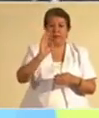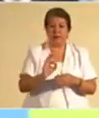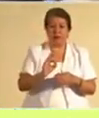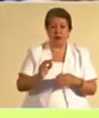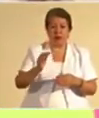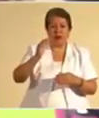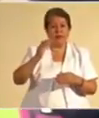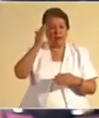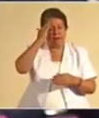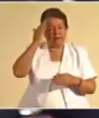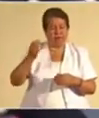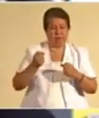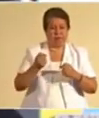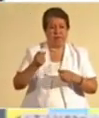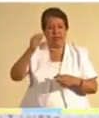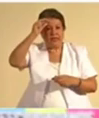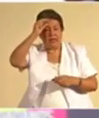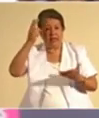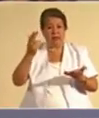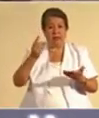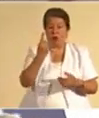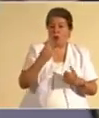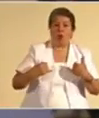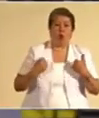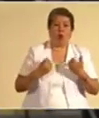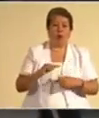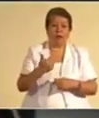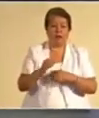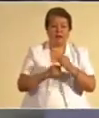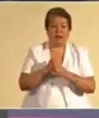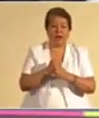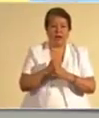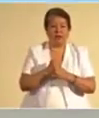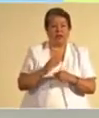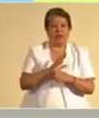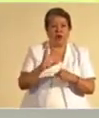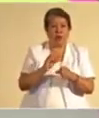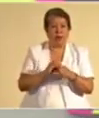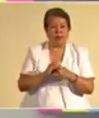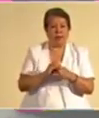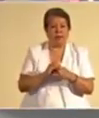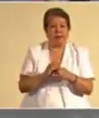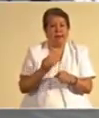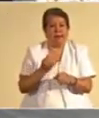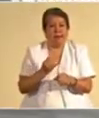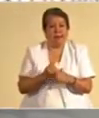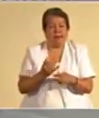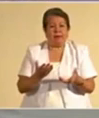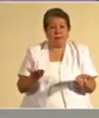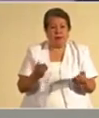cerebro, un joven de 12 años es totalmente maduro. ¿Y cómo los